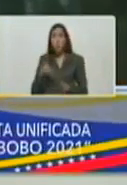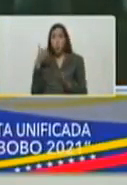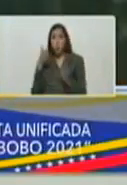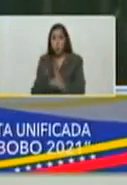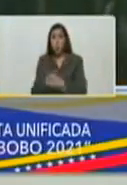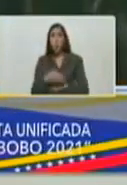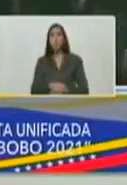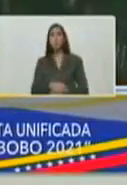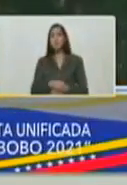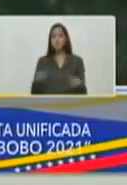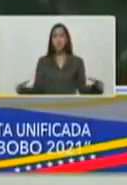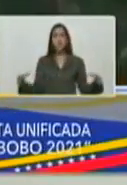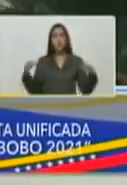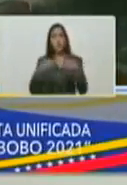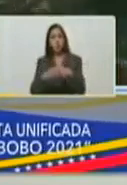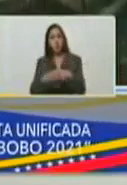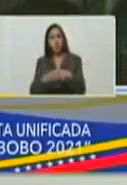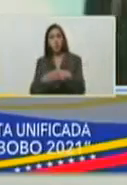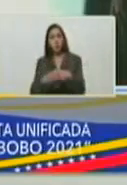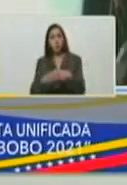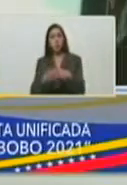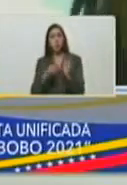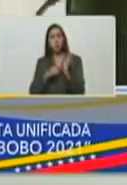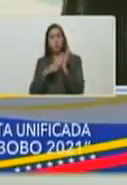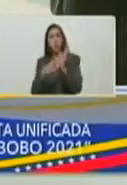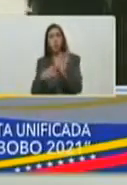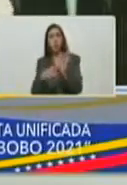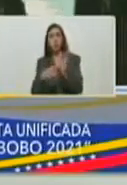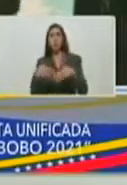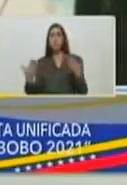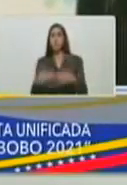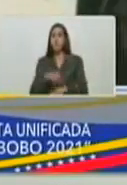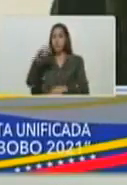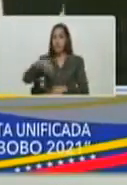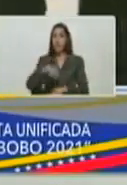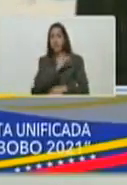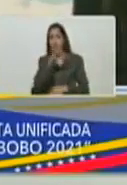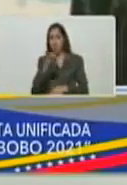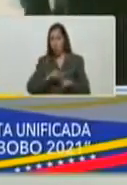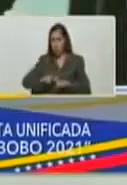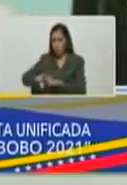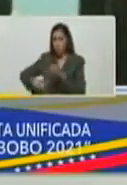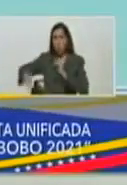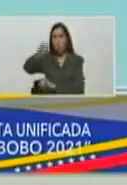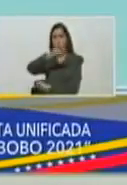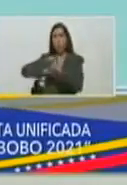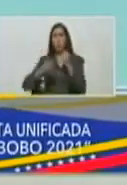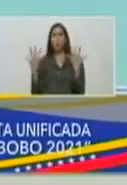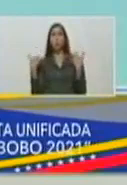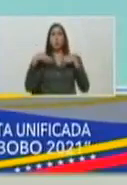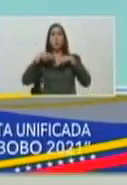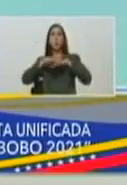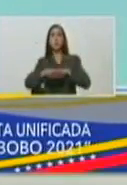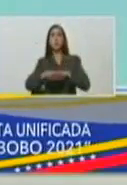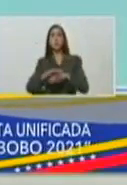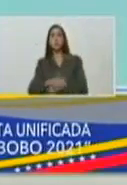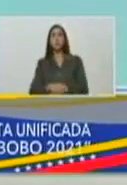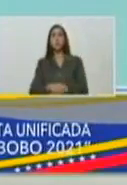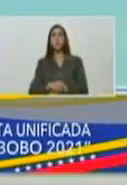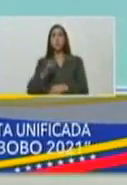parte de las unidades que forman parte orgánica de nuestra región estratégica de defensa integral. Al día